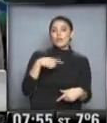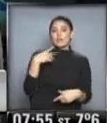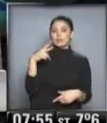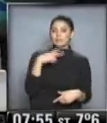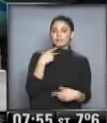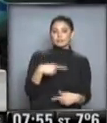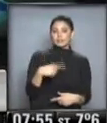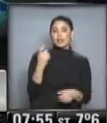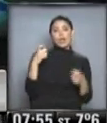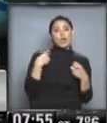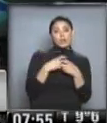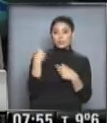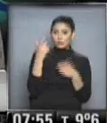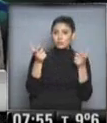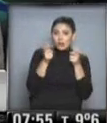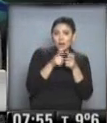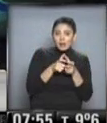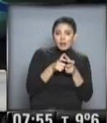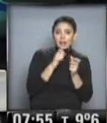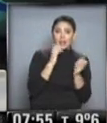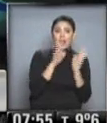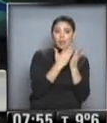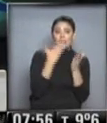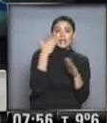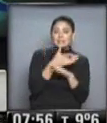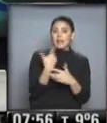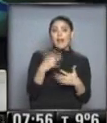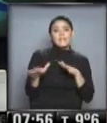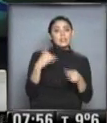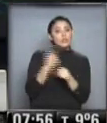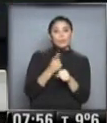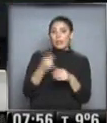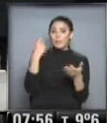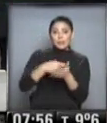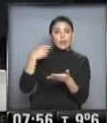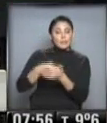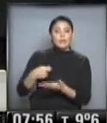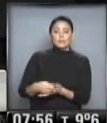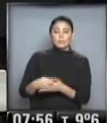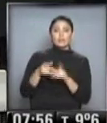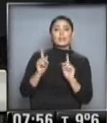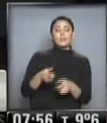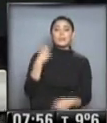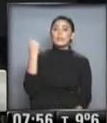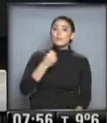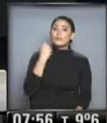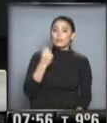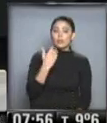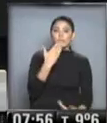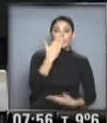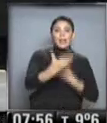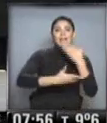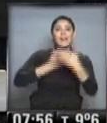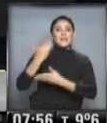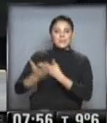que las organizaciones, que siempre somos pequeños, los que hacemos libros accesibles, no podemos muchas veces enfrentar. Y por otro lado, lo más importante es que permite el